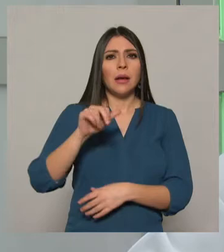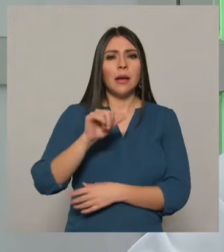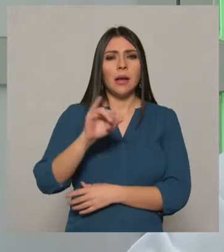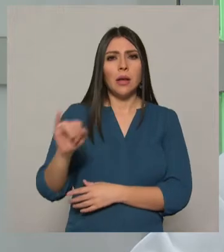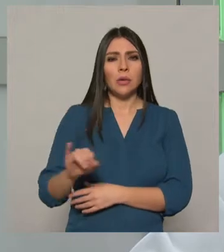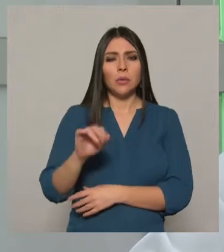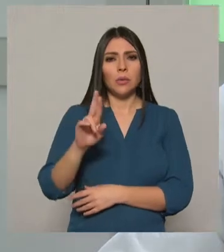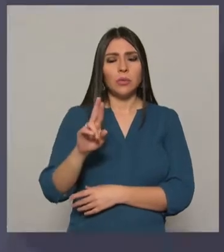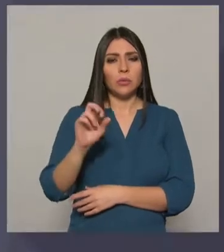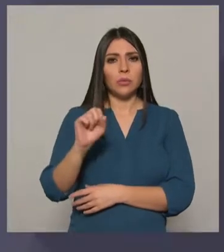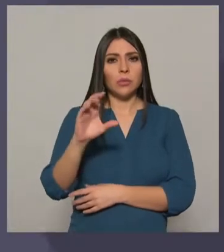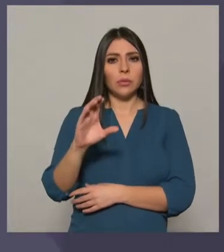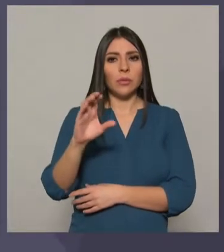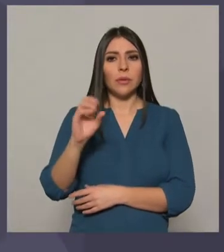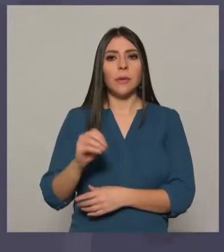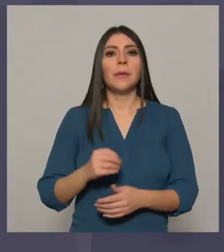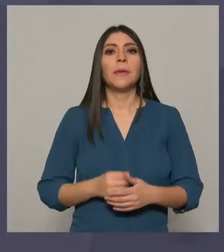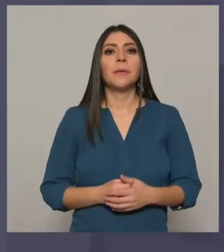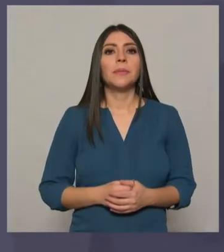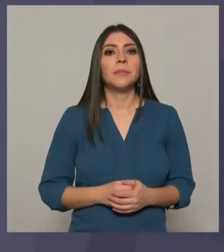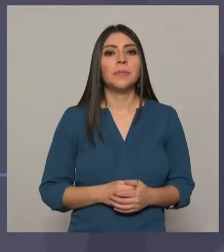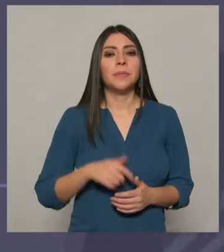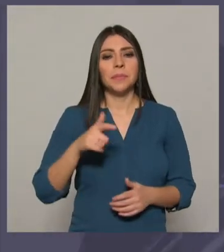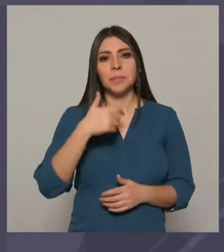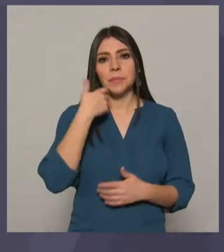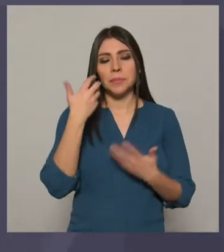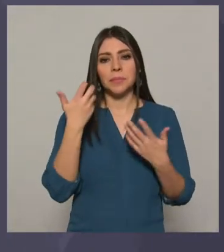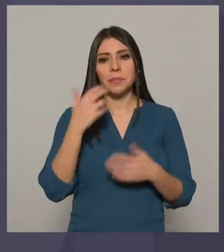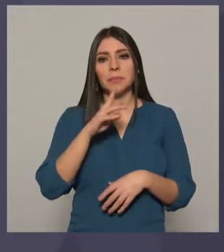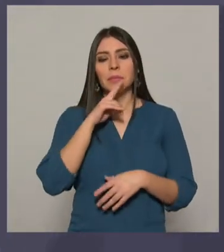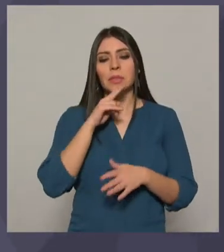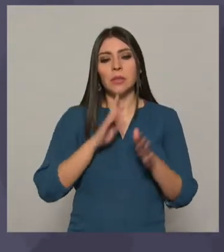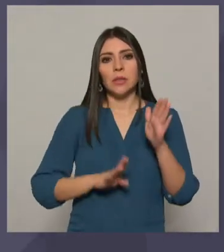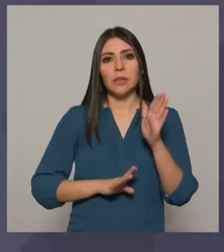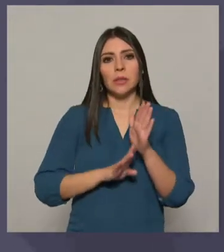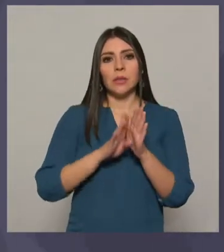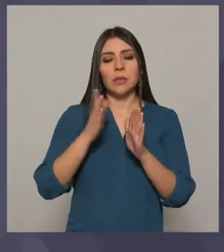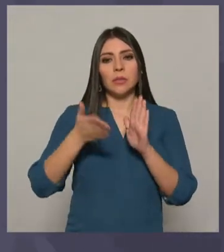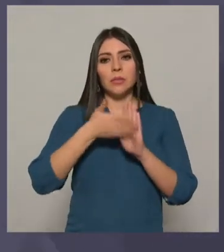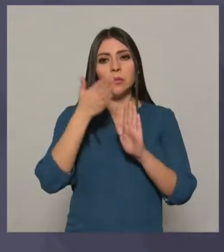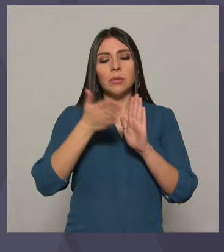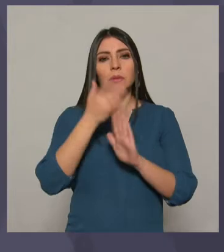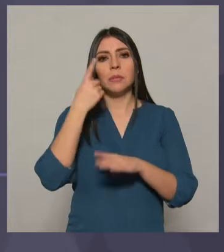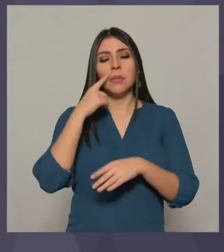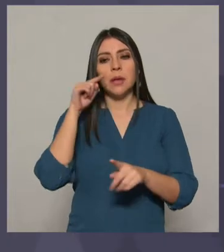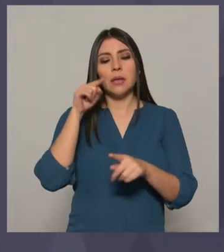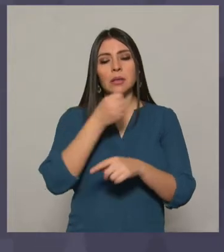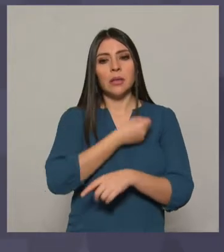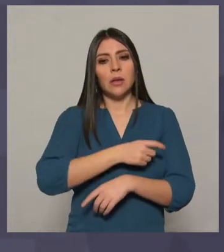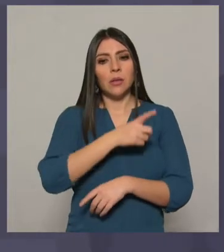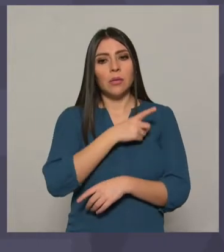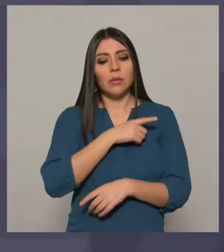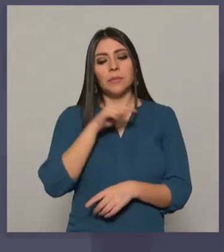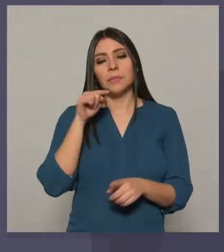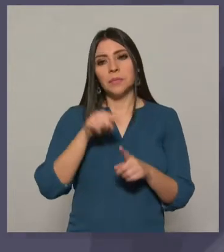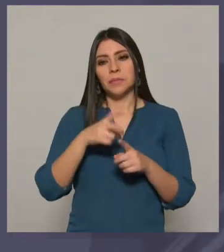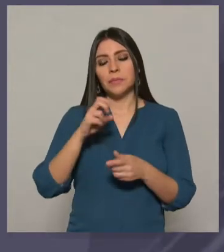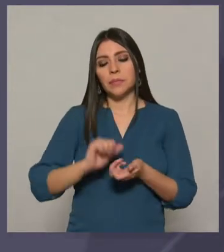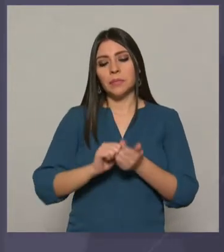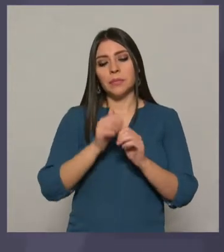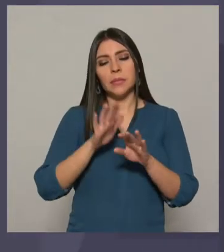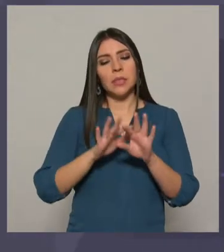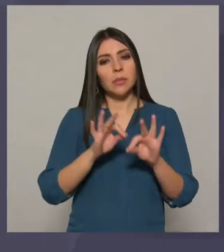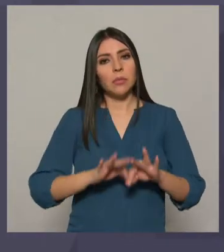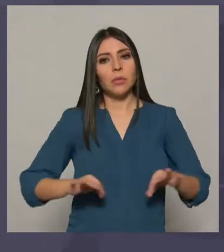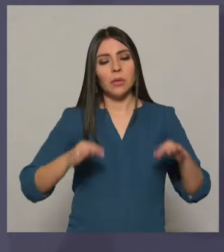con incrementar la infraestructura y el esquema de atención en materia de salud. Por supuesto que esa es una de las prioridades para